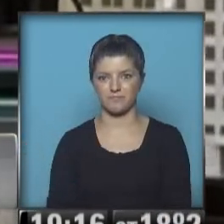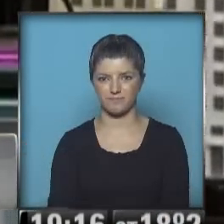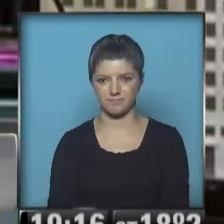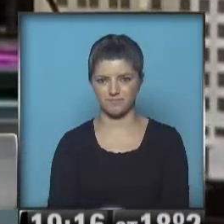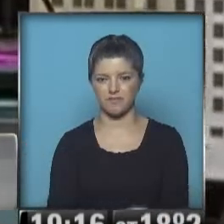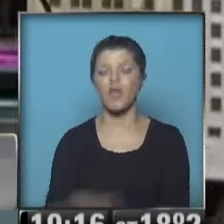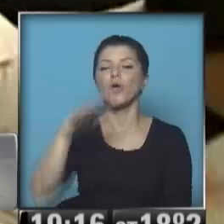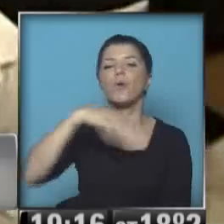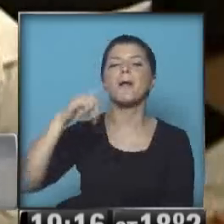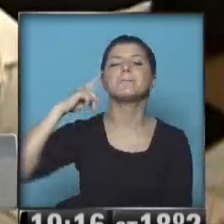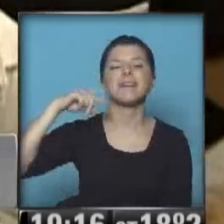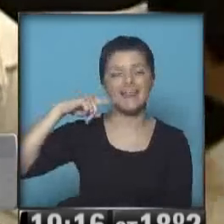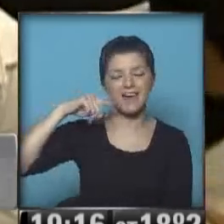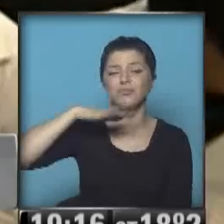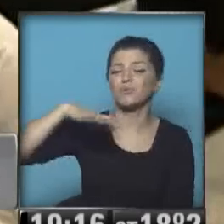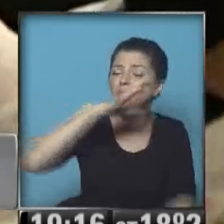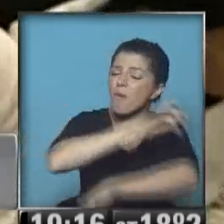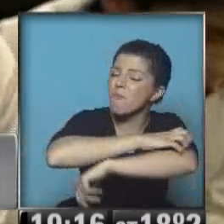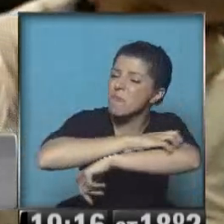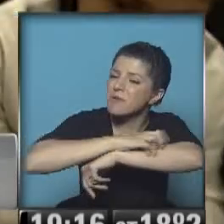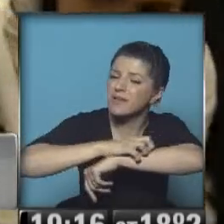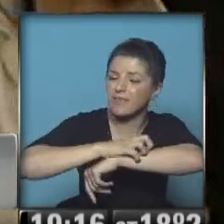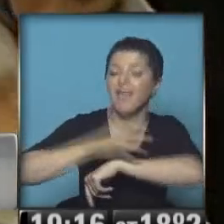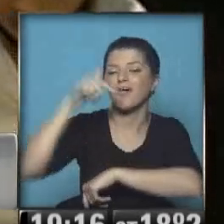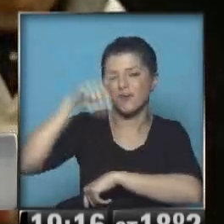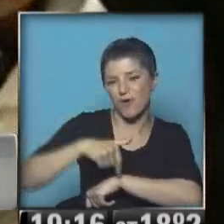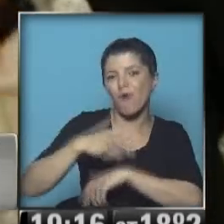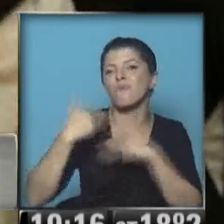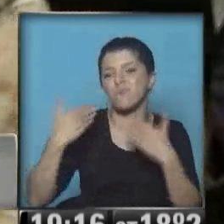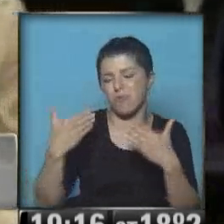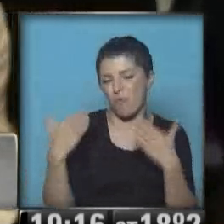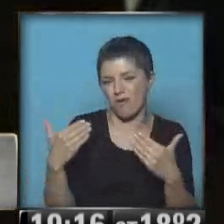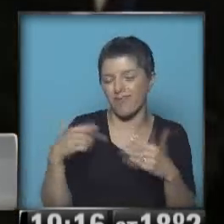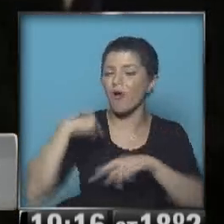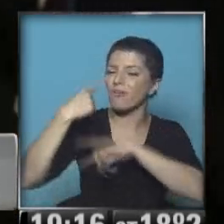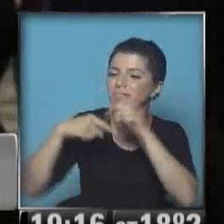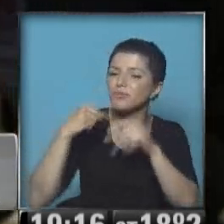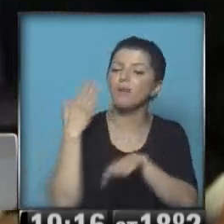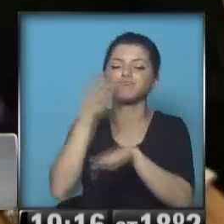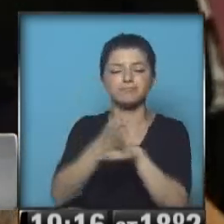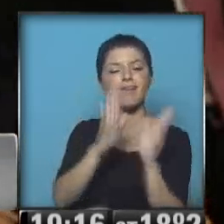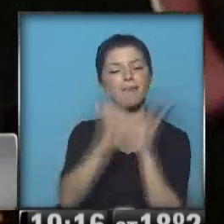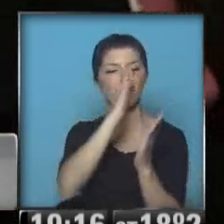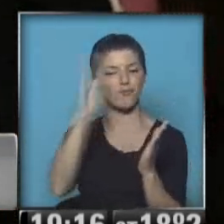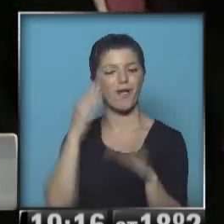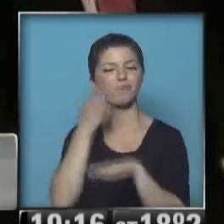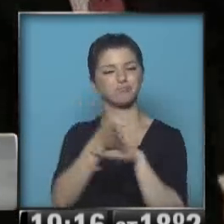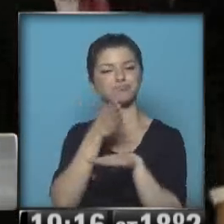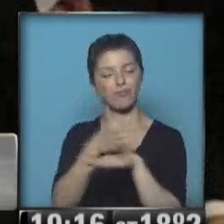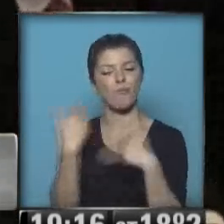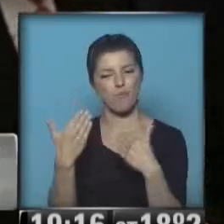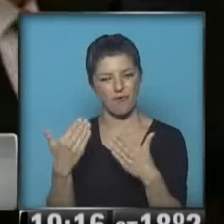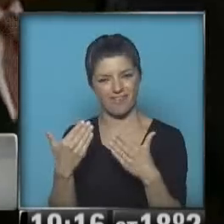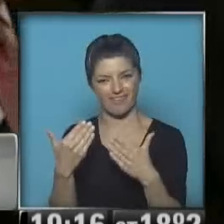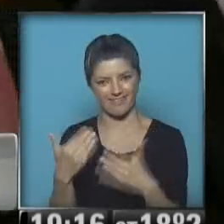de Pilar, un barrio muy humilde que hoy tiene la posibilidad de seguir yendo a su biblioteca.